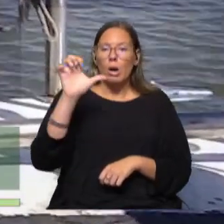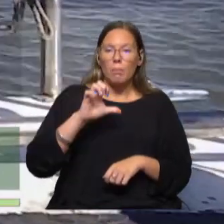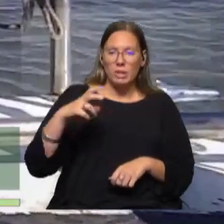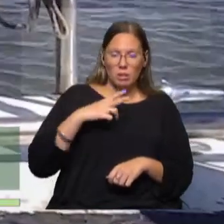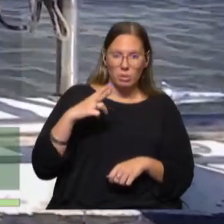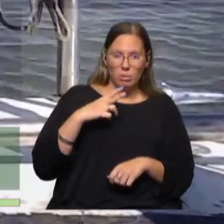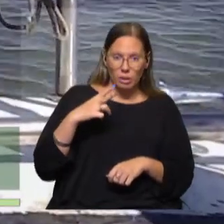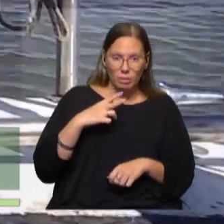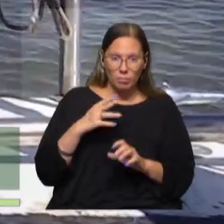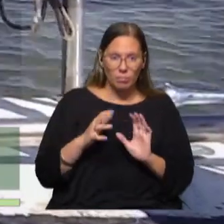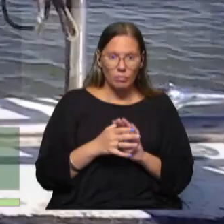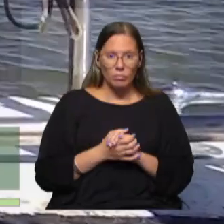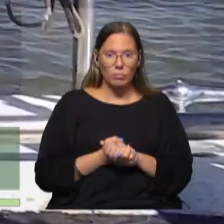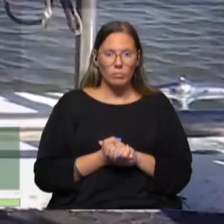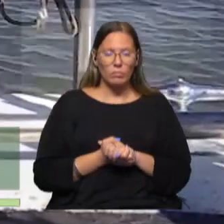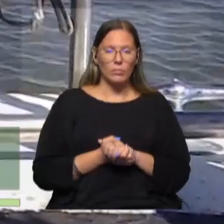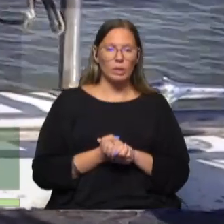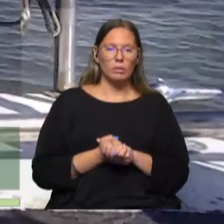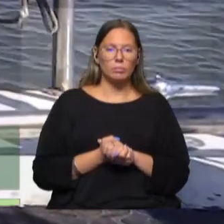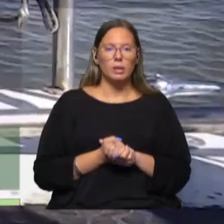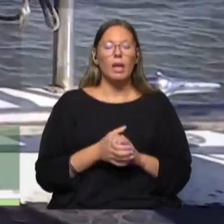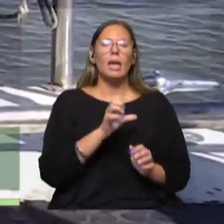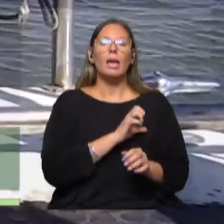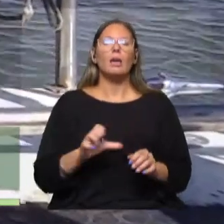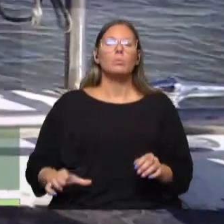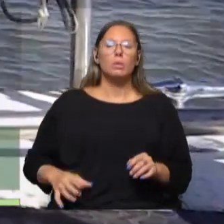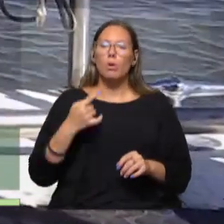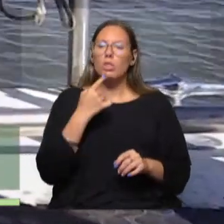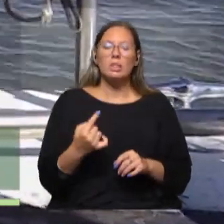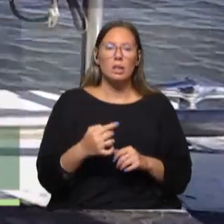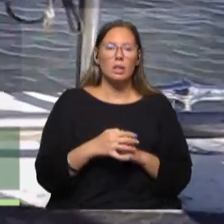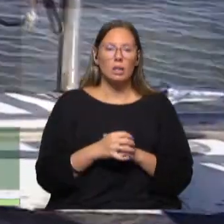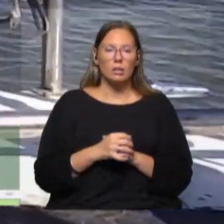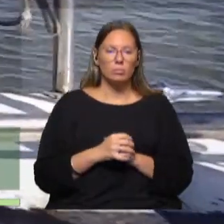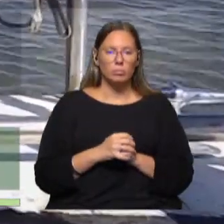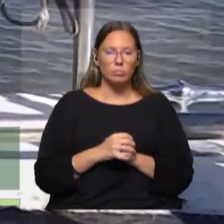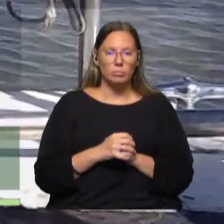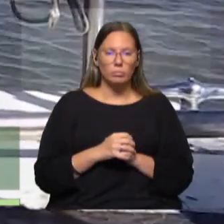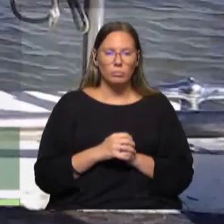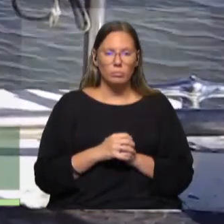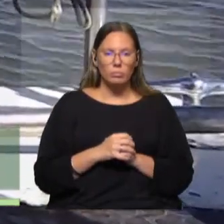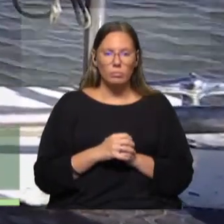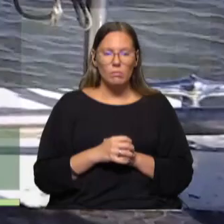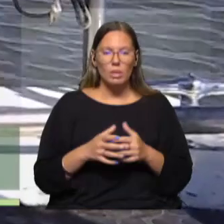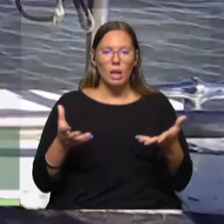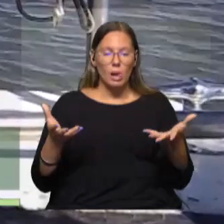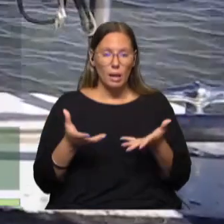privadas. Esto, ¿el Ejecutivo qué dice, Pintos? Mirá, por ahora nosotros